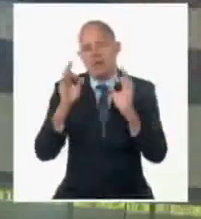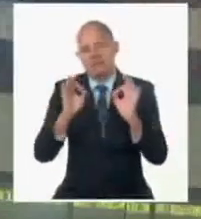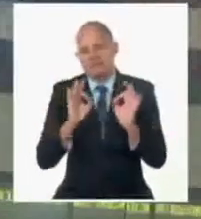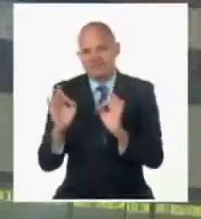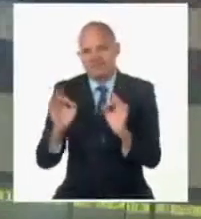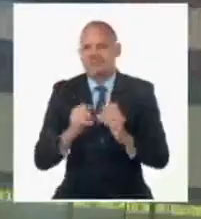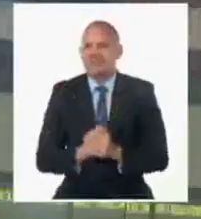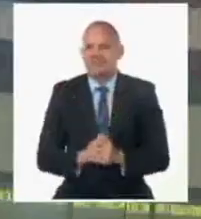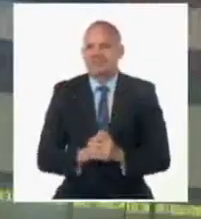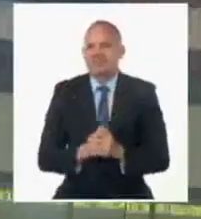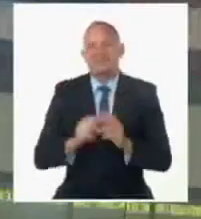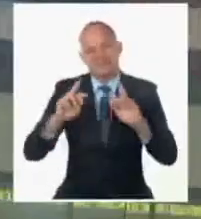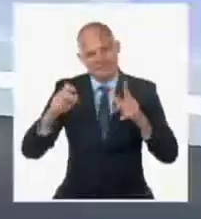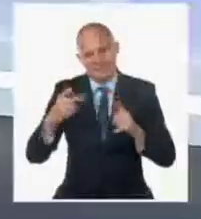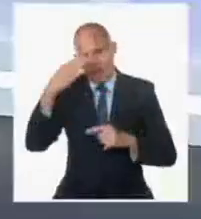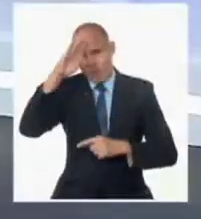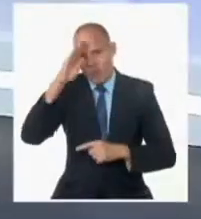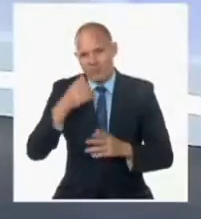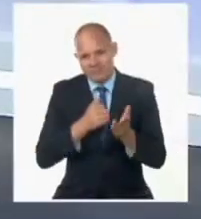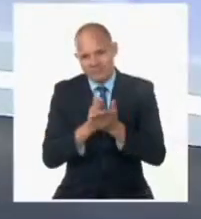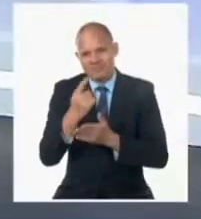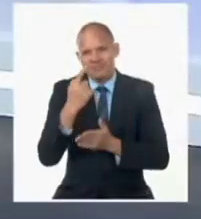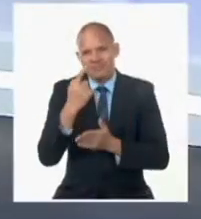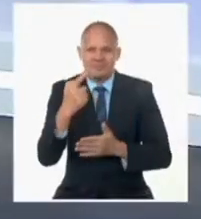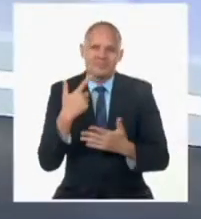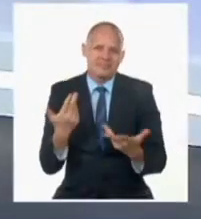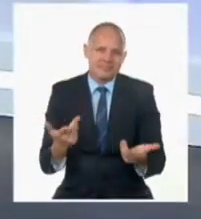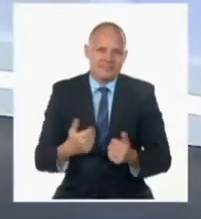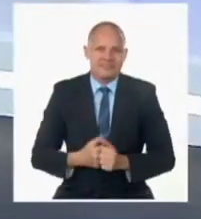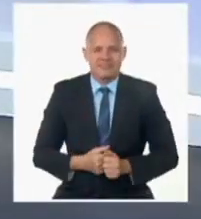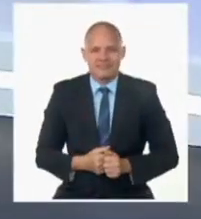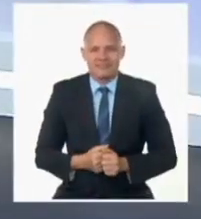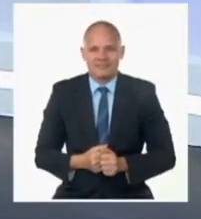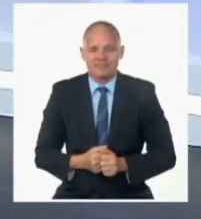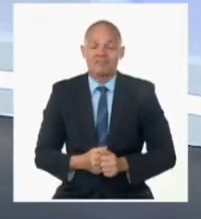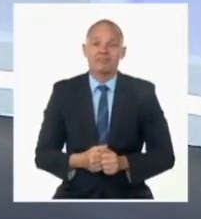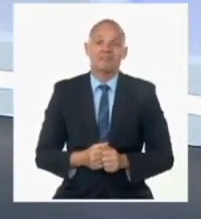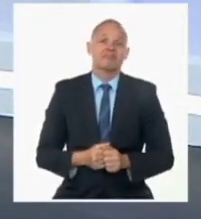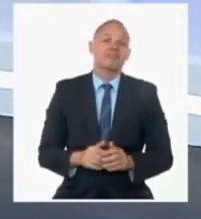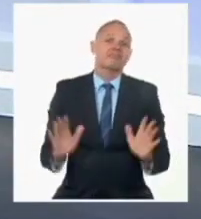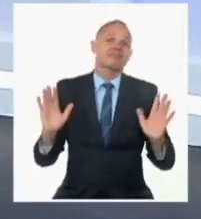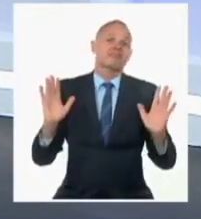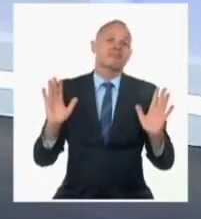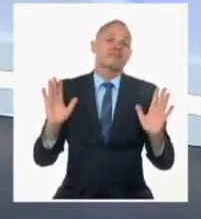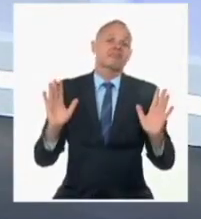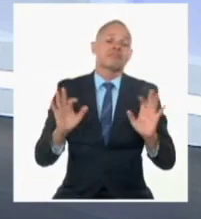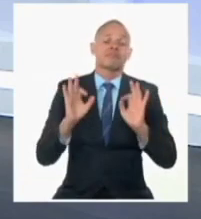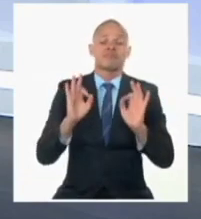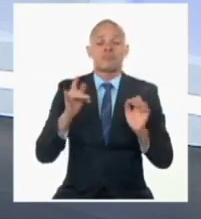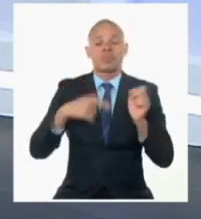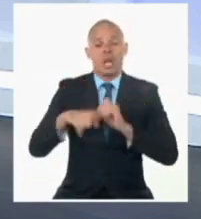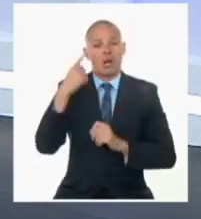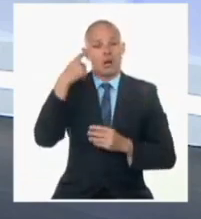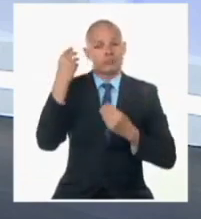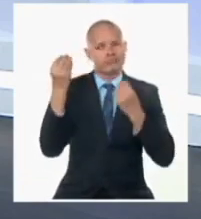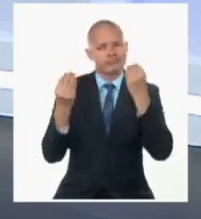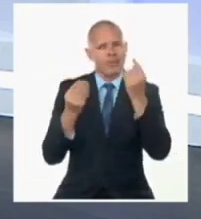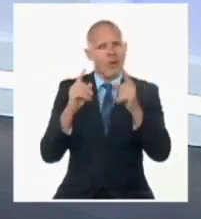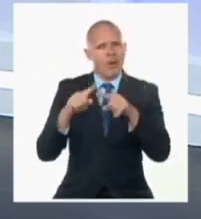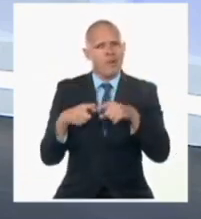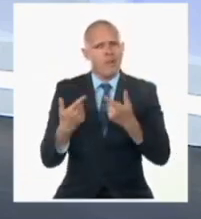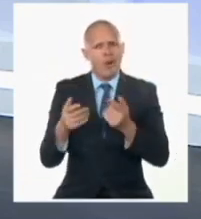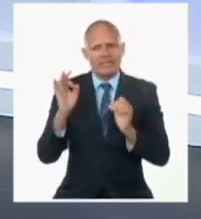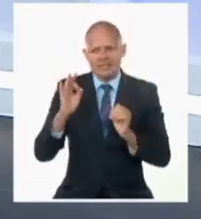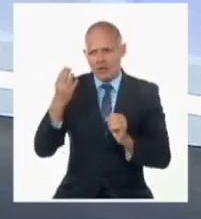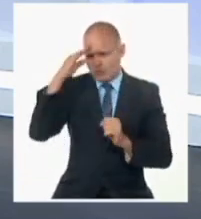Salvador. Te devuelvo la señal, estudios. Bien, muchas gracias, Giselle. Realmente la preocupación con el boxeo no es cosa simple y